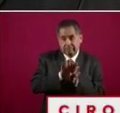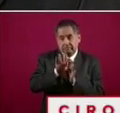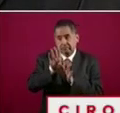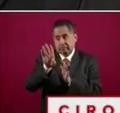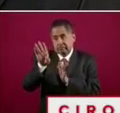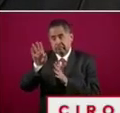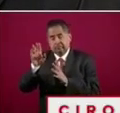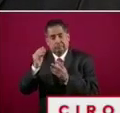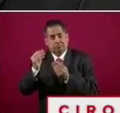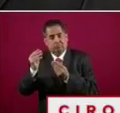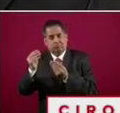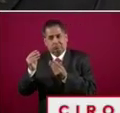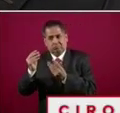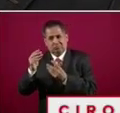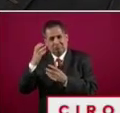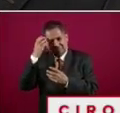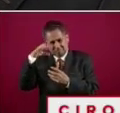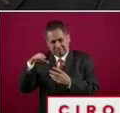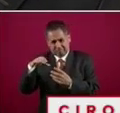desmesurado,